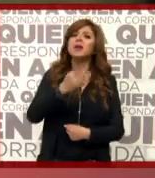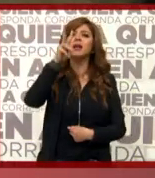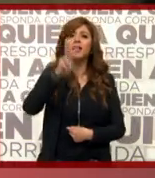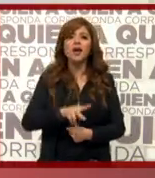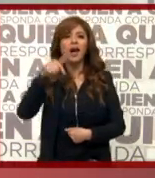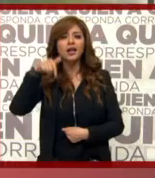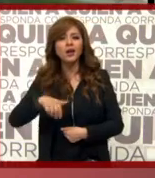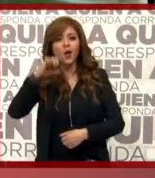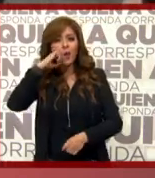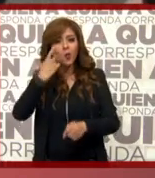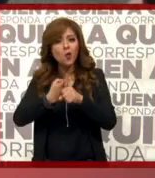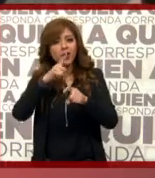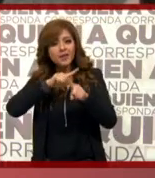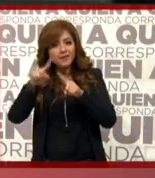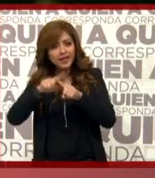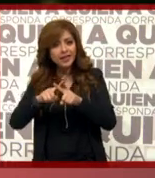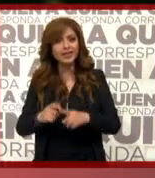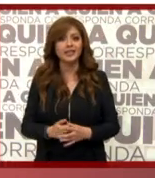muchas